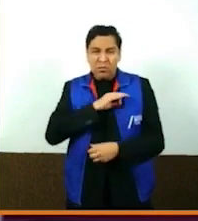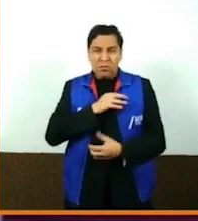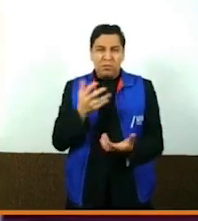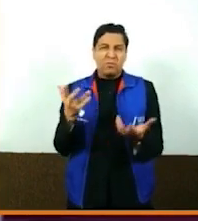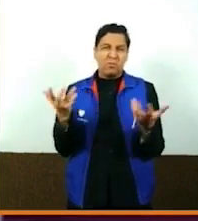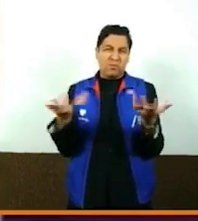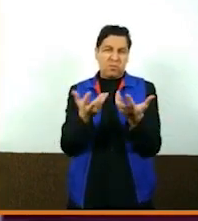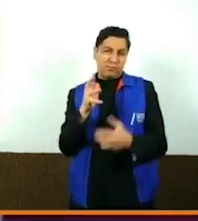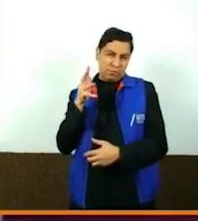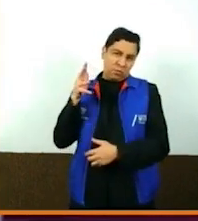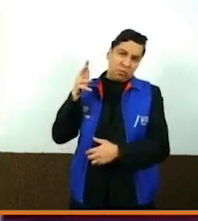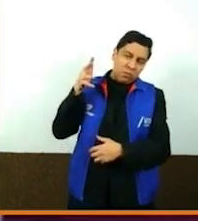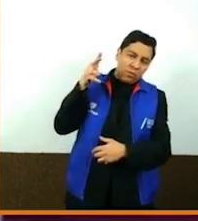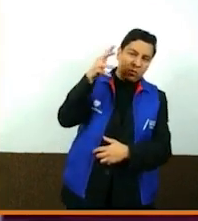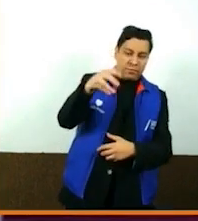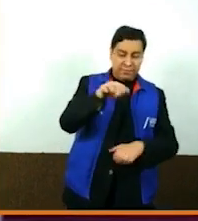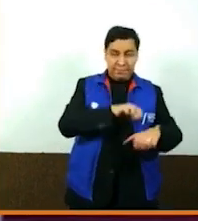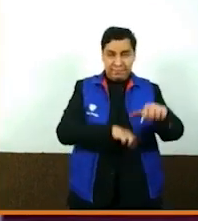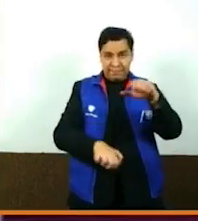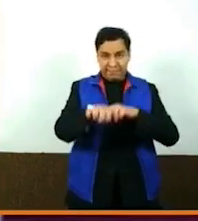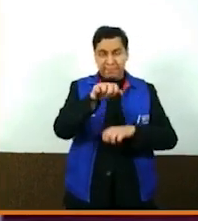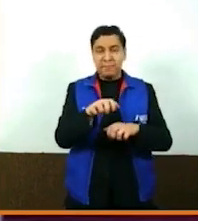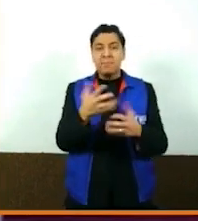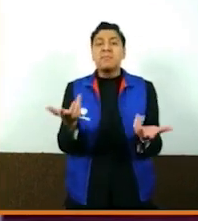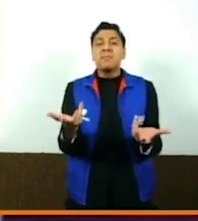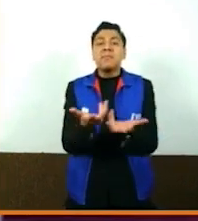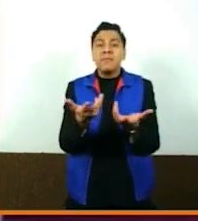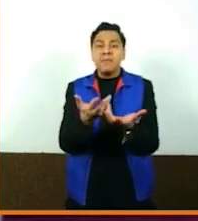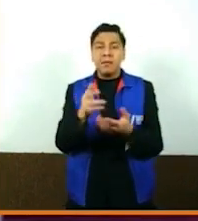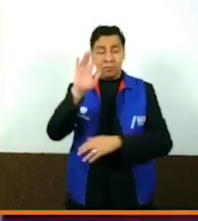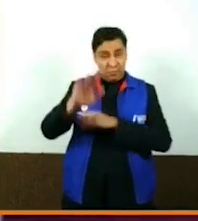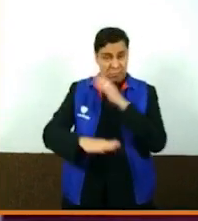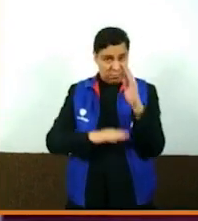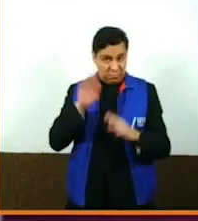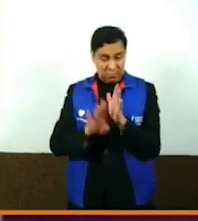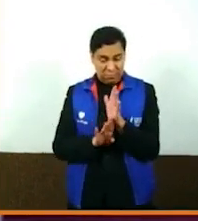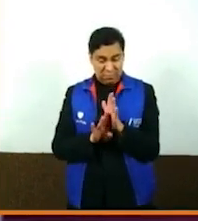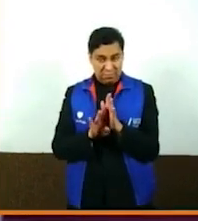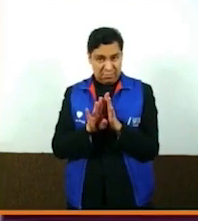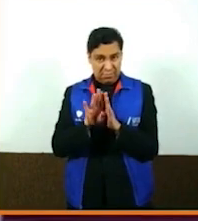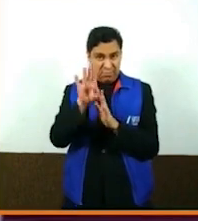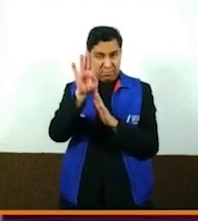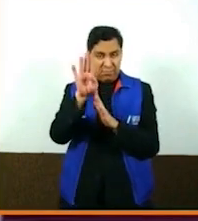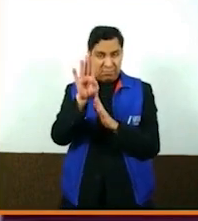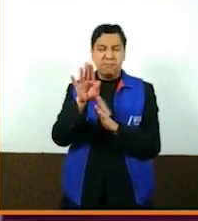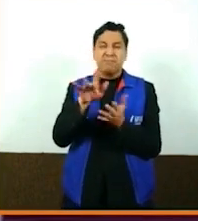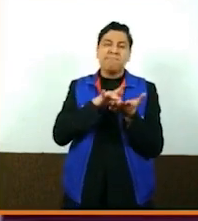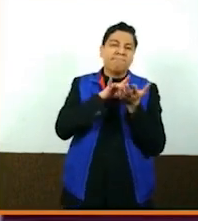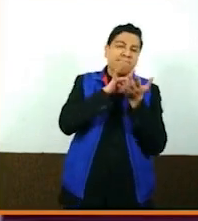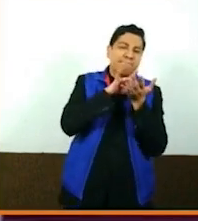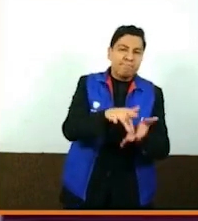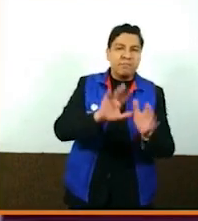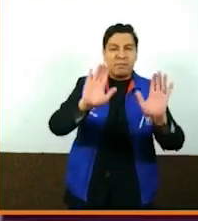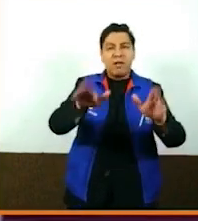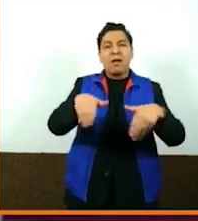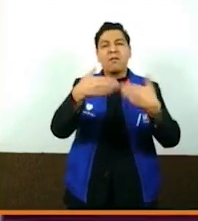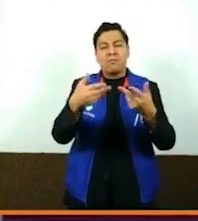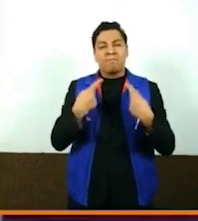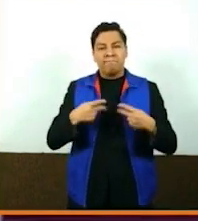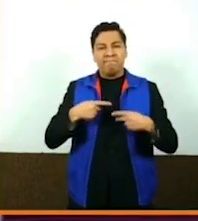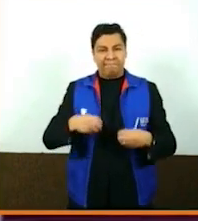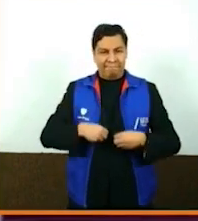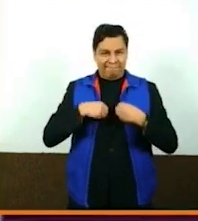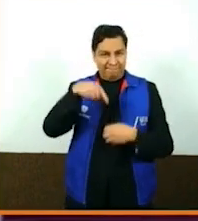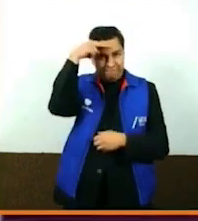un futuro en el que las empresas no solo prosperemos, sino que también contribuyamos al bienestar de todos los